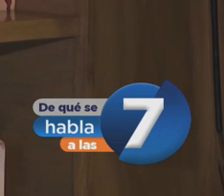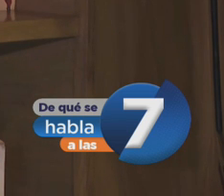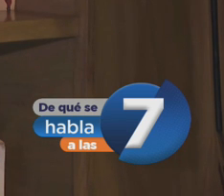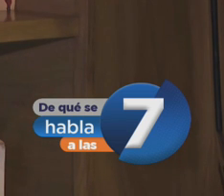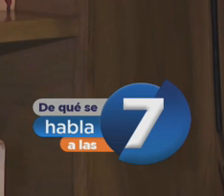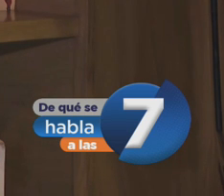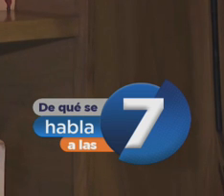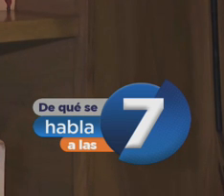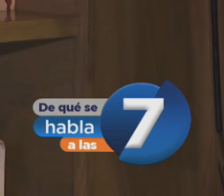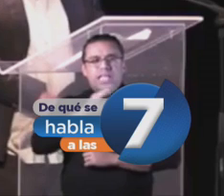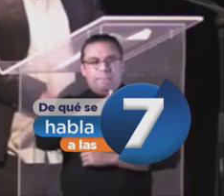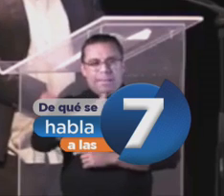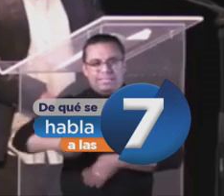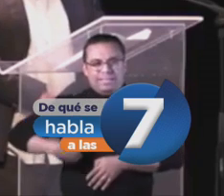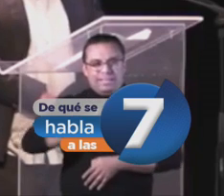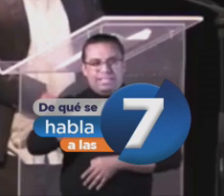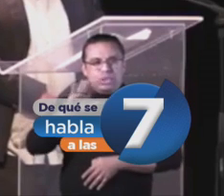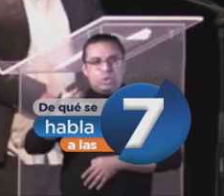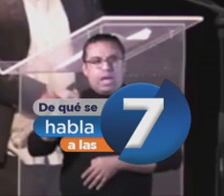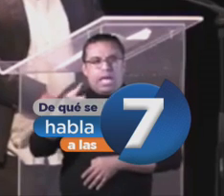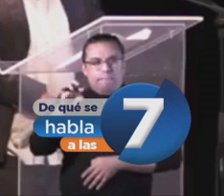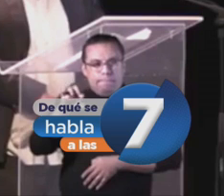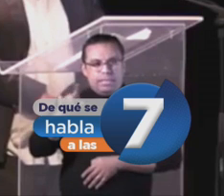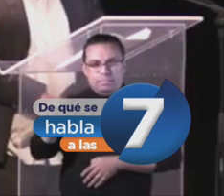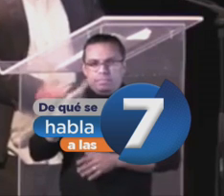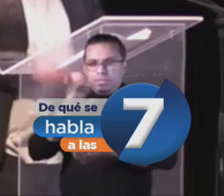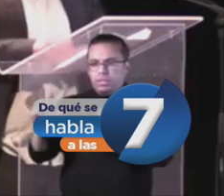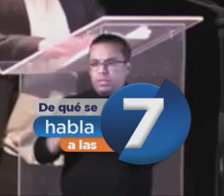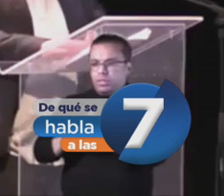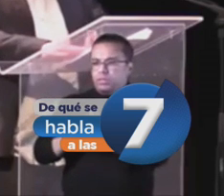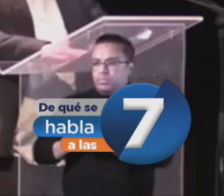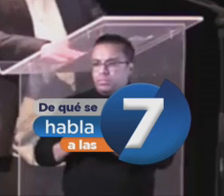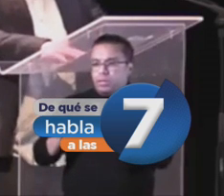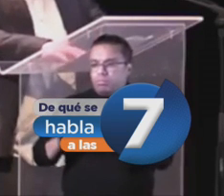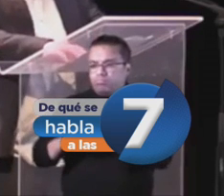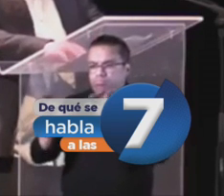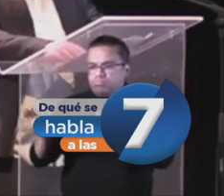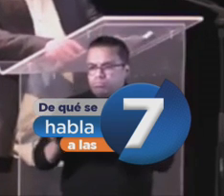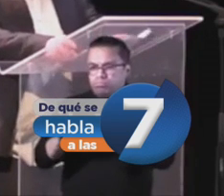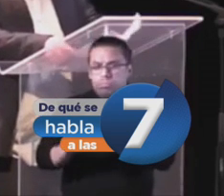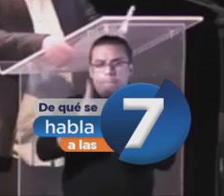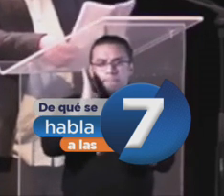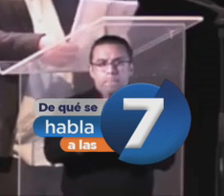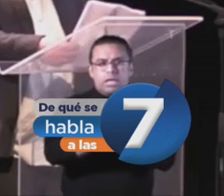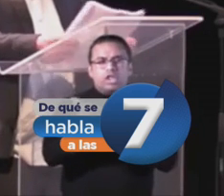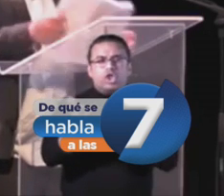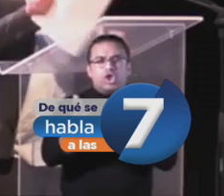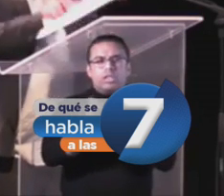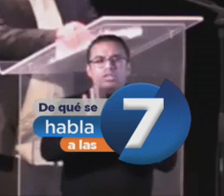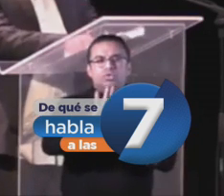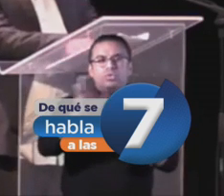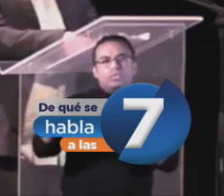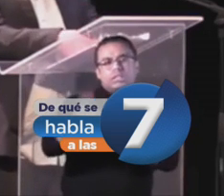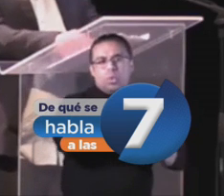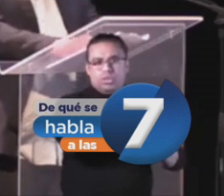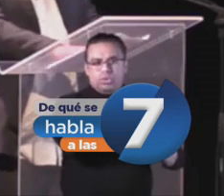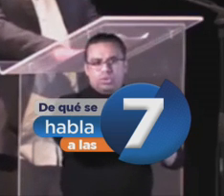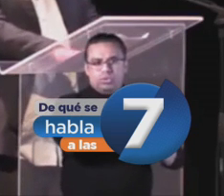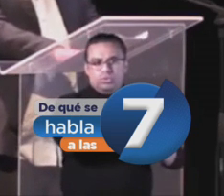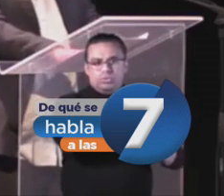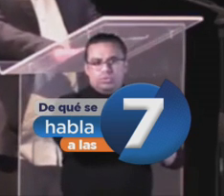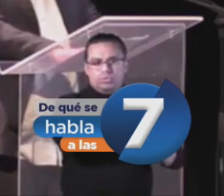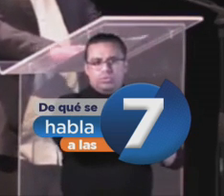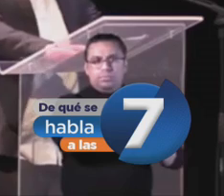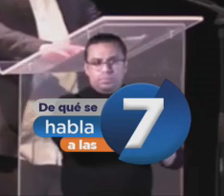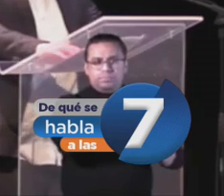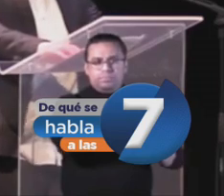los crímenes más reprochables que deja el conflicto armado, se encontraron con excombatientes de las FARC, con victimarios en un espacio de